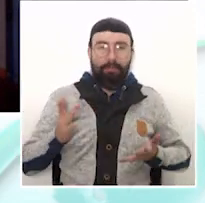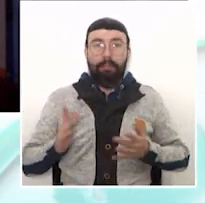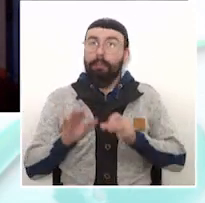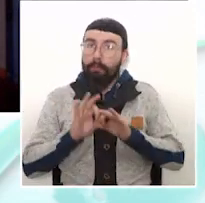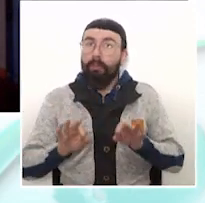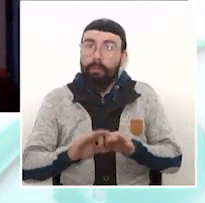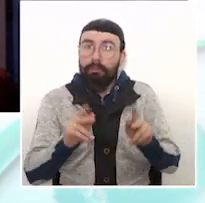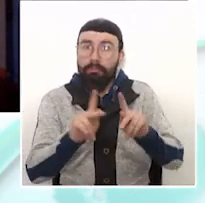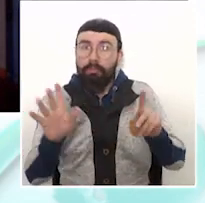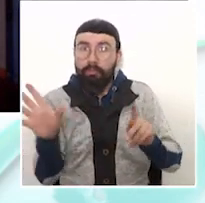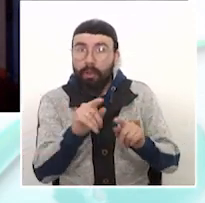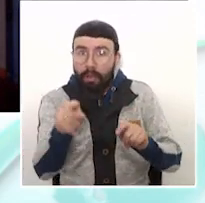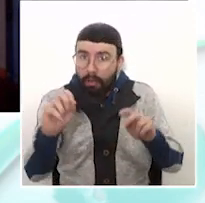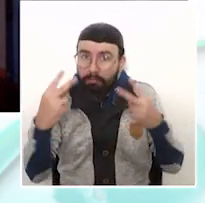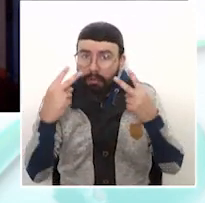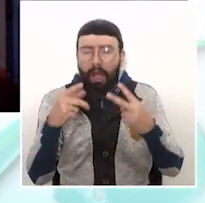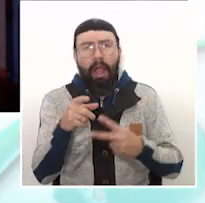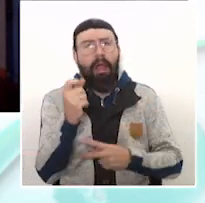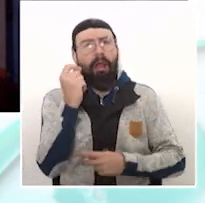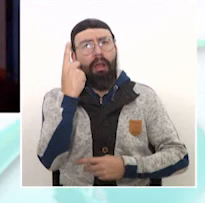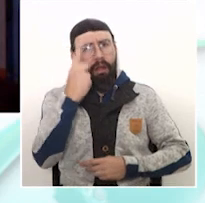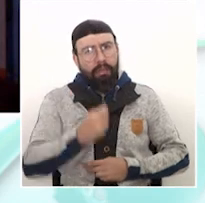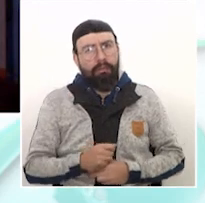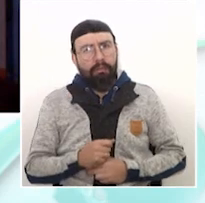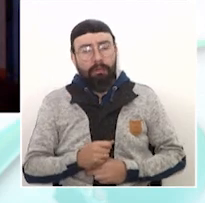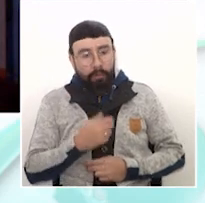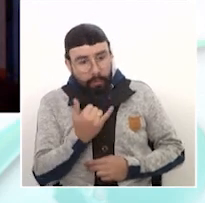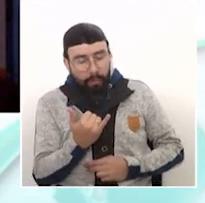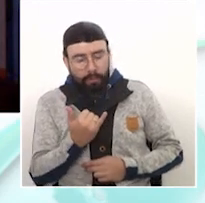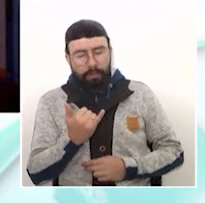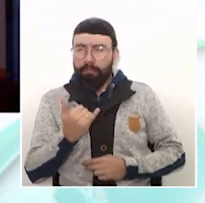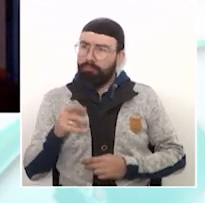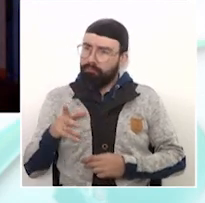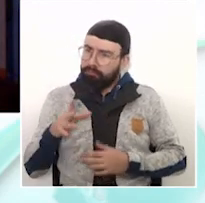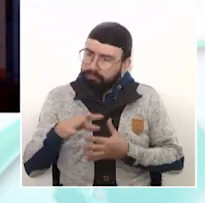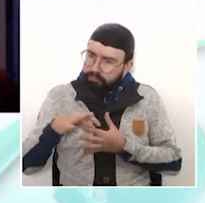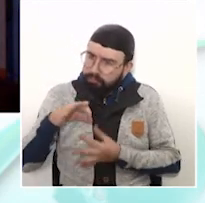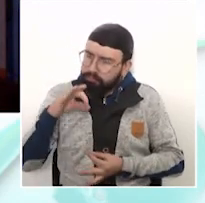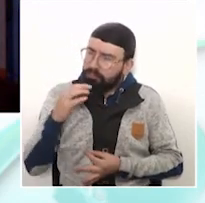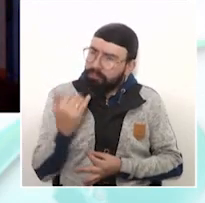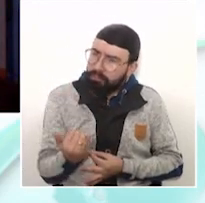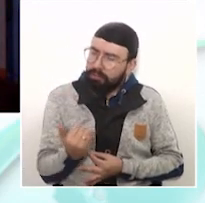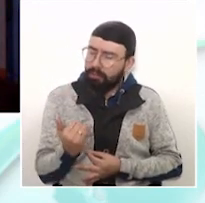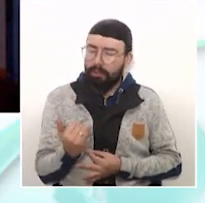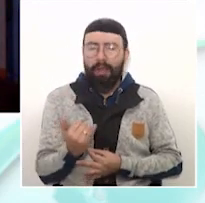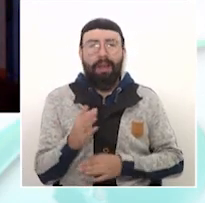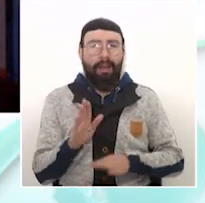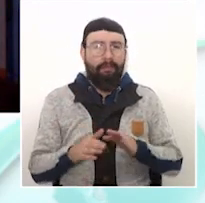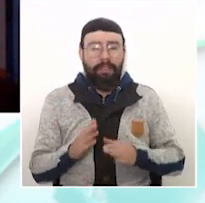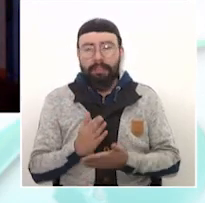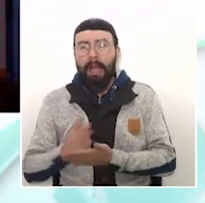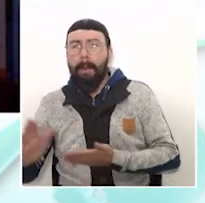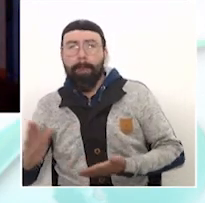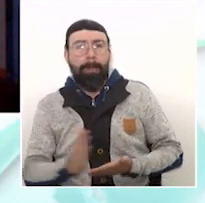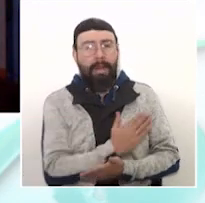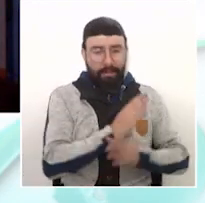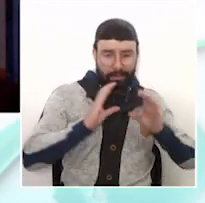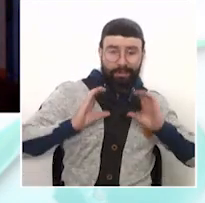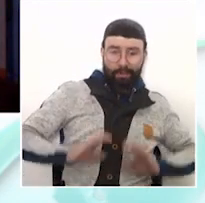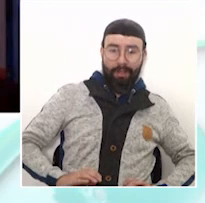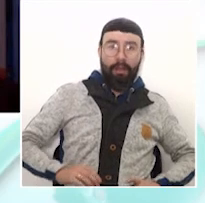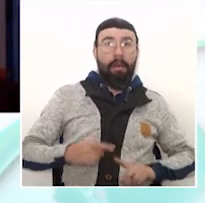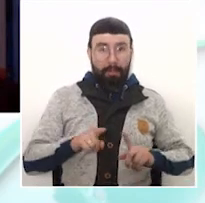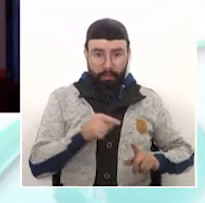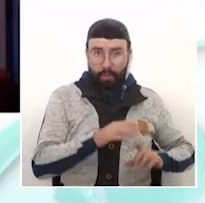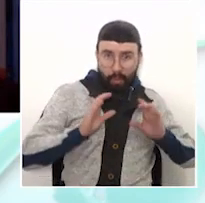personas entiendan que si bien ese plano espiritual se aleja un poco de la parte física, nuestra parte física también